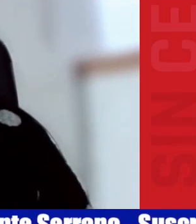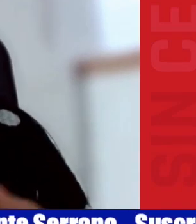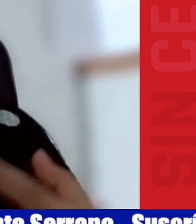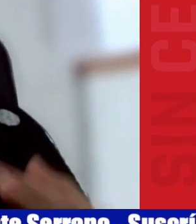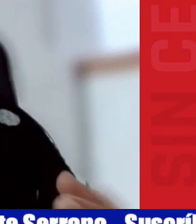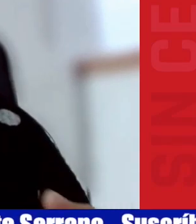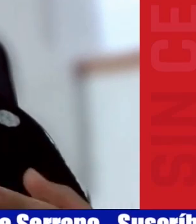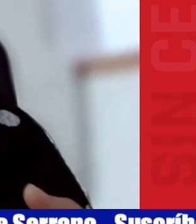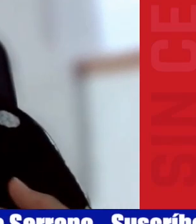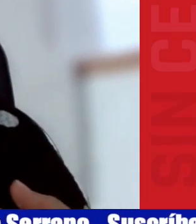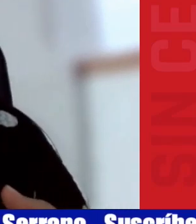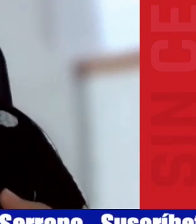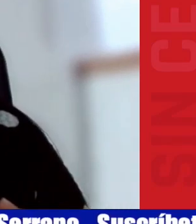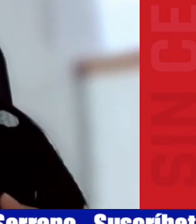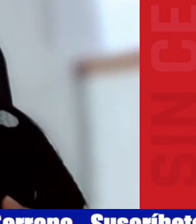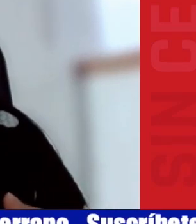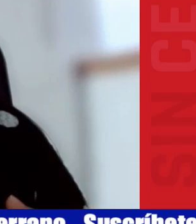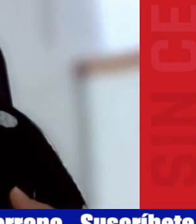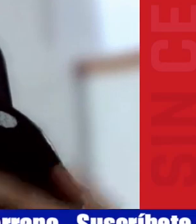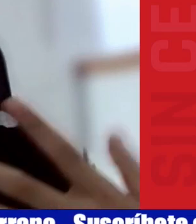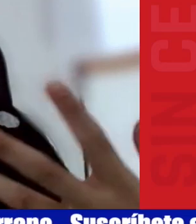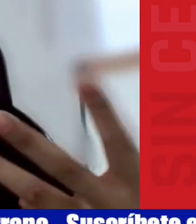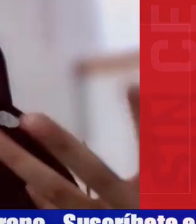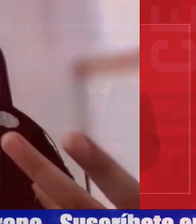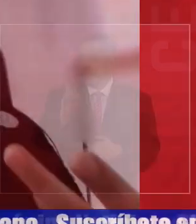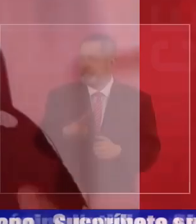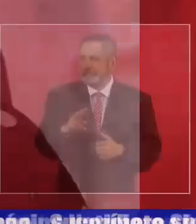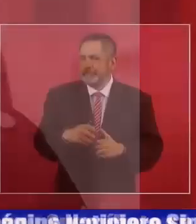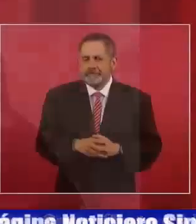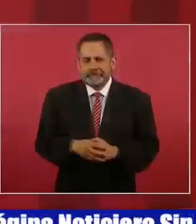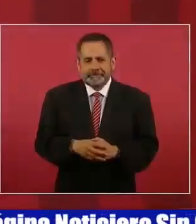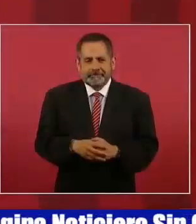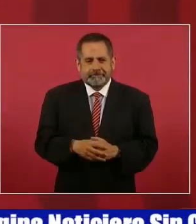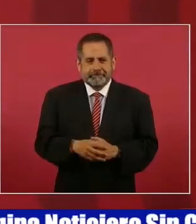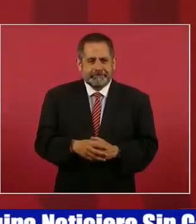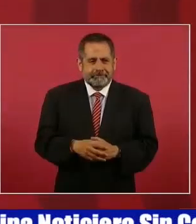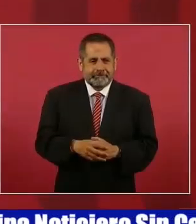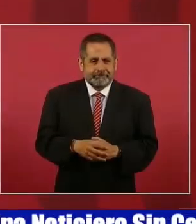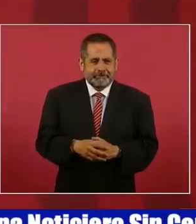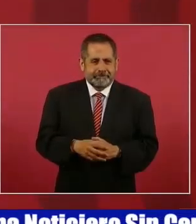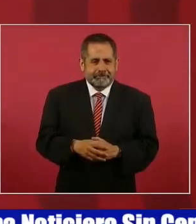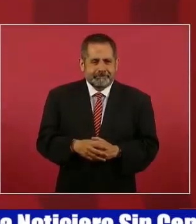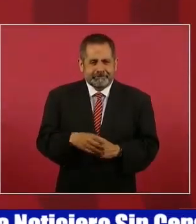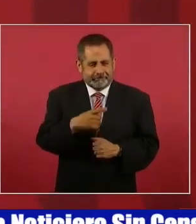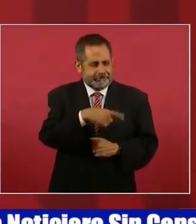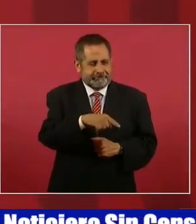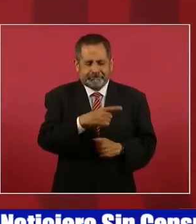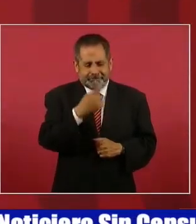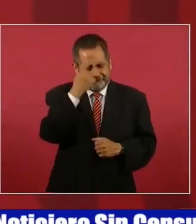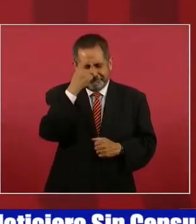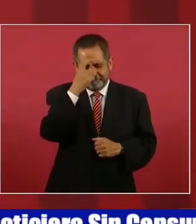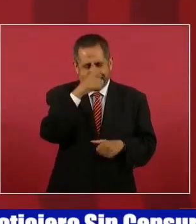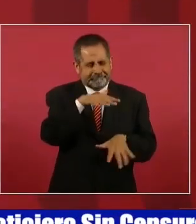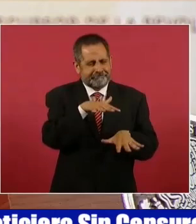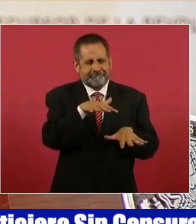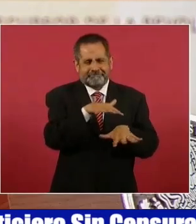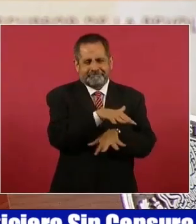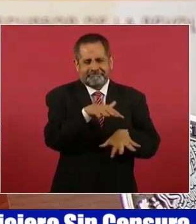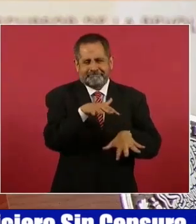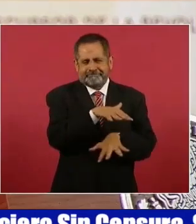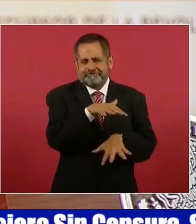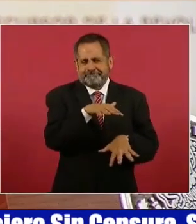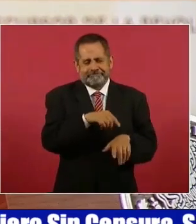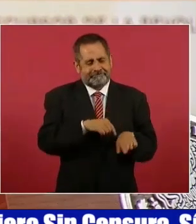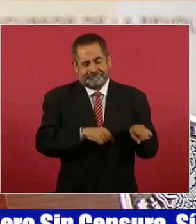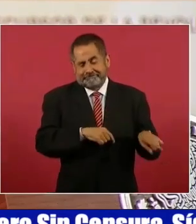Manuel habla de esta campaña sucia, creo que tenemos que pensar en cuál fue el resultado de esta primera vuelta. Y bueno, en primer lugar quedó